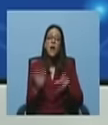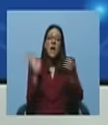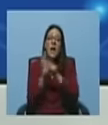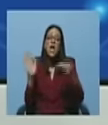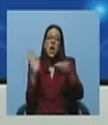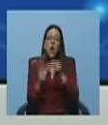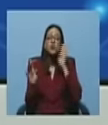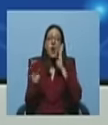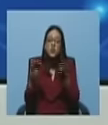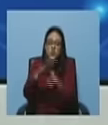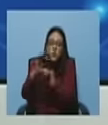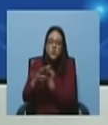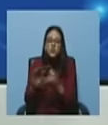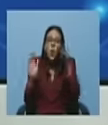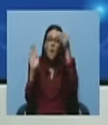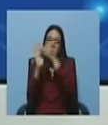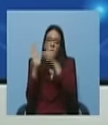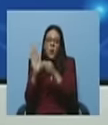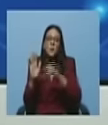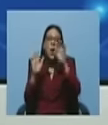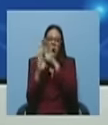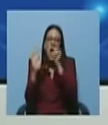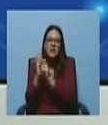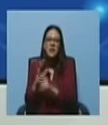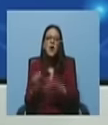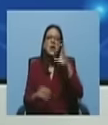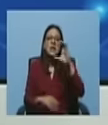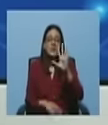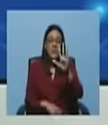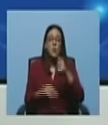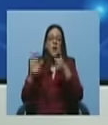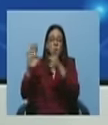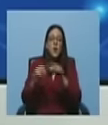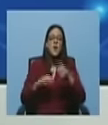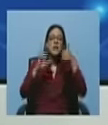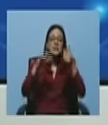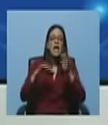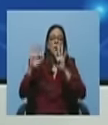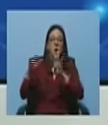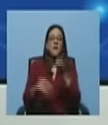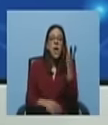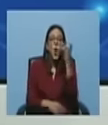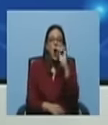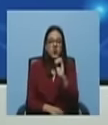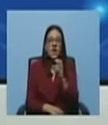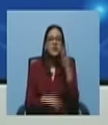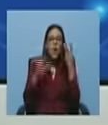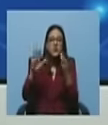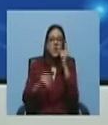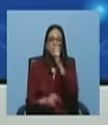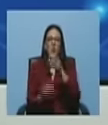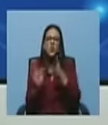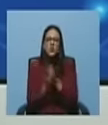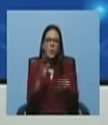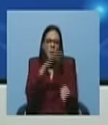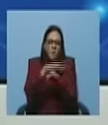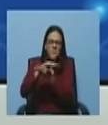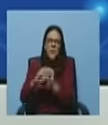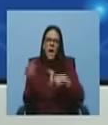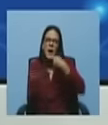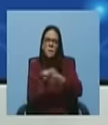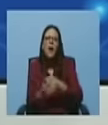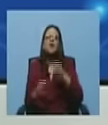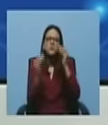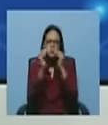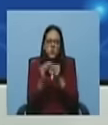la corrupción estipula en los artículos 59, 69, 80 y 81 el pago justamente de